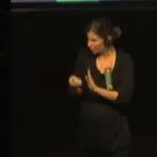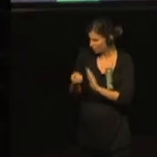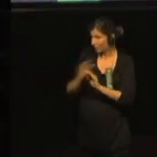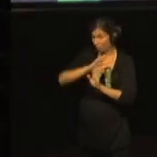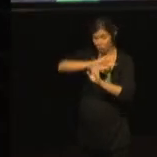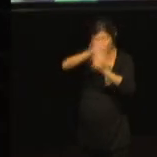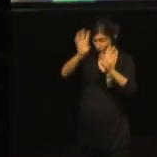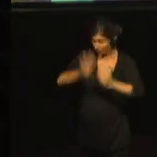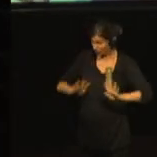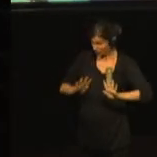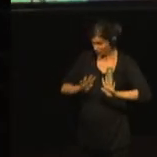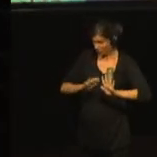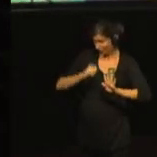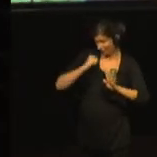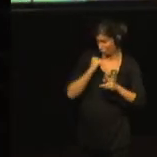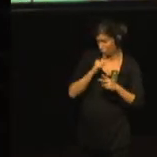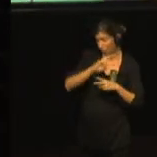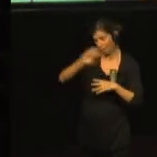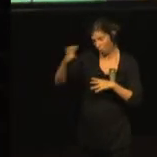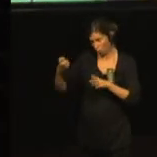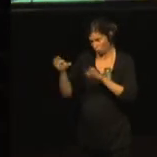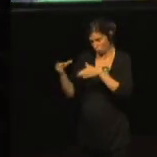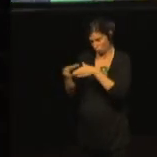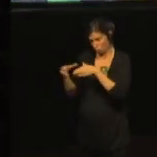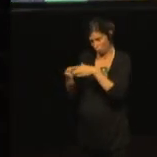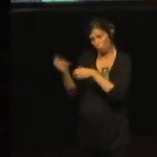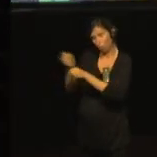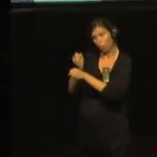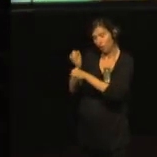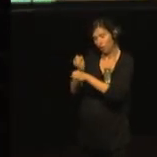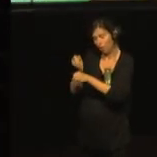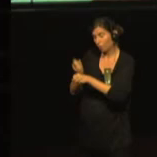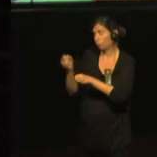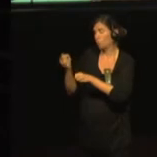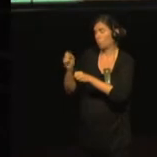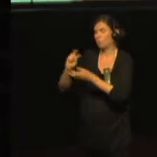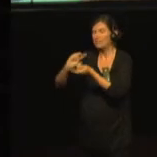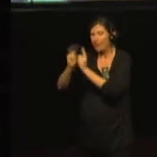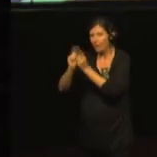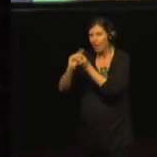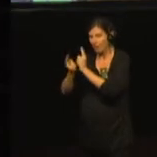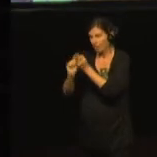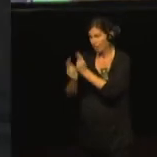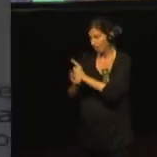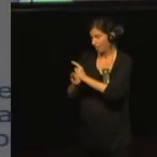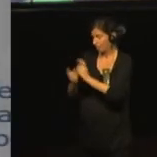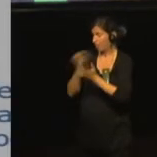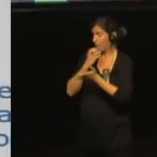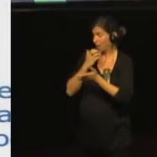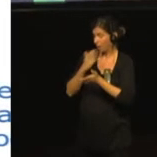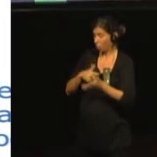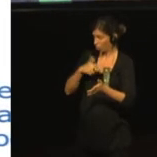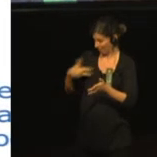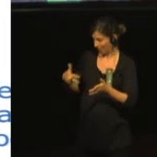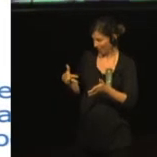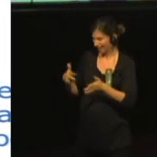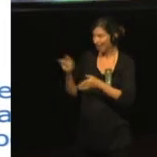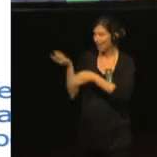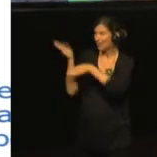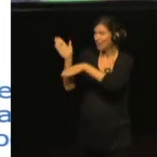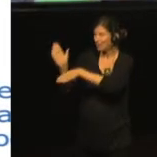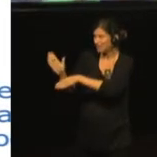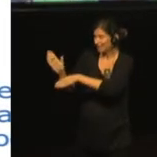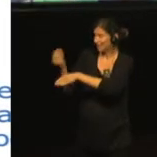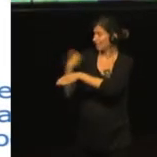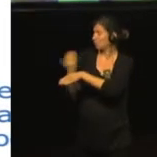de trabajo trabajó en las modificaciones y en Dinamarca se pudo presentar las propuestas. Tuvimos